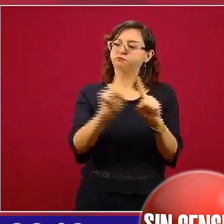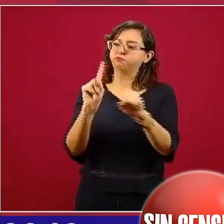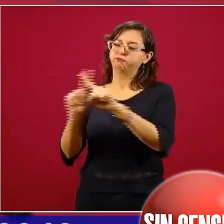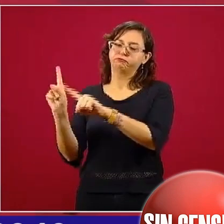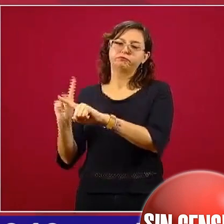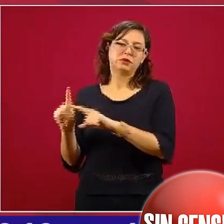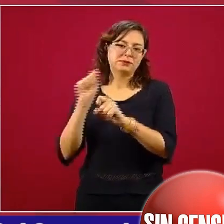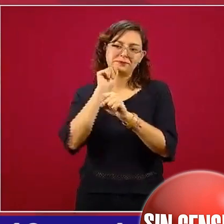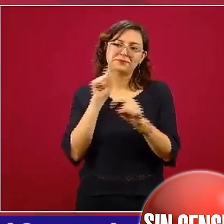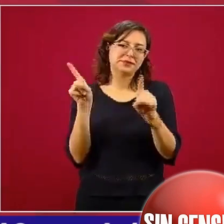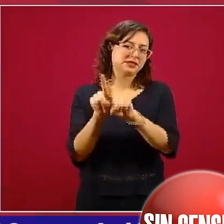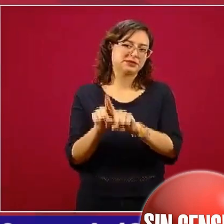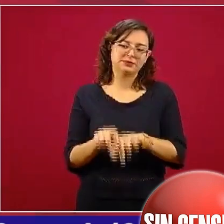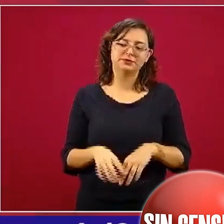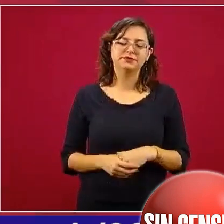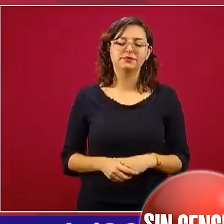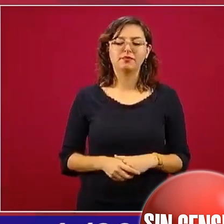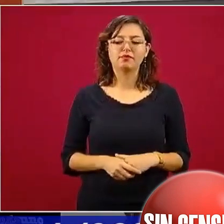Pero bueno,